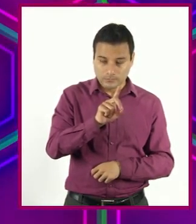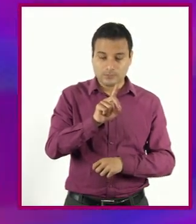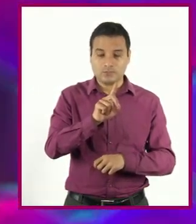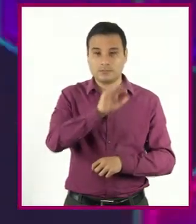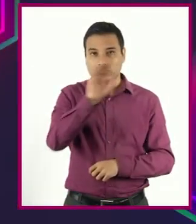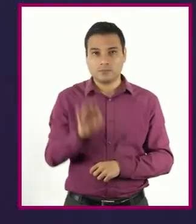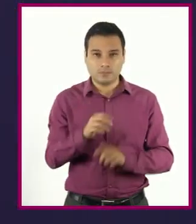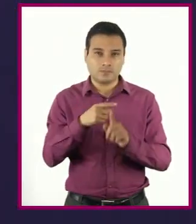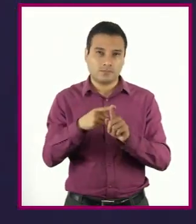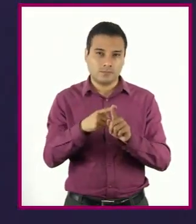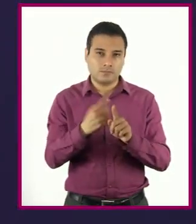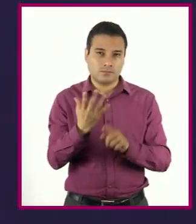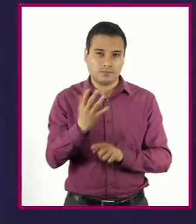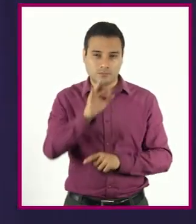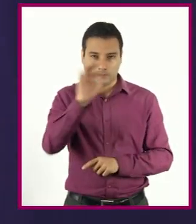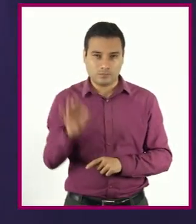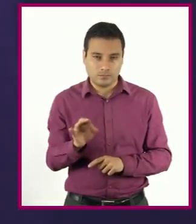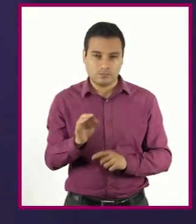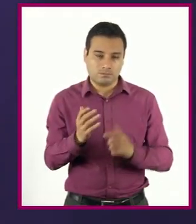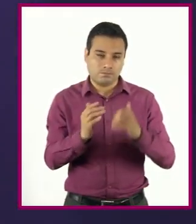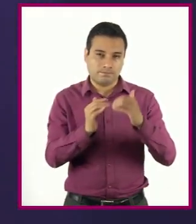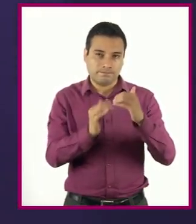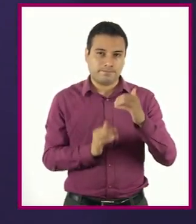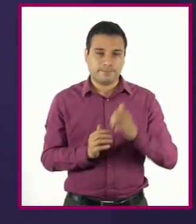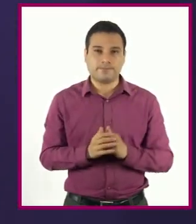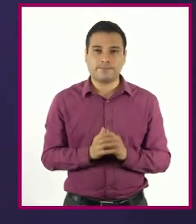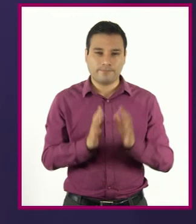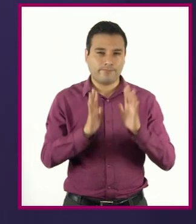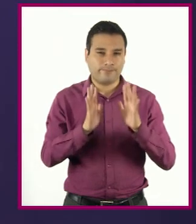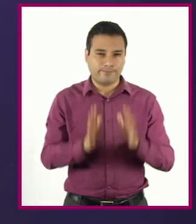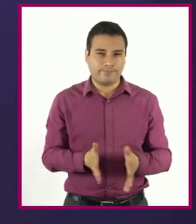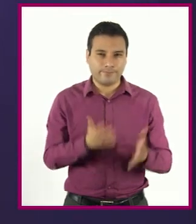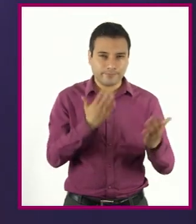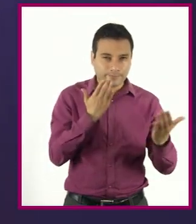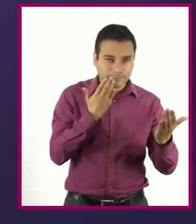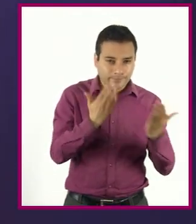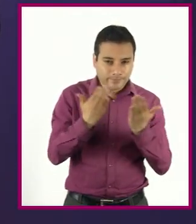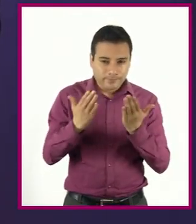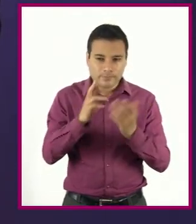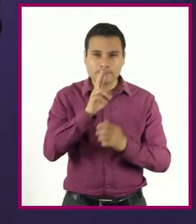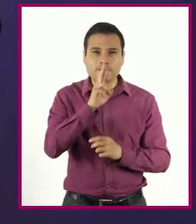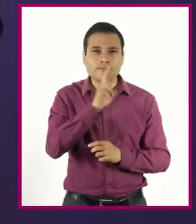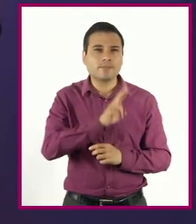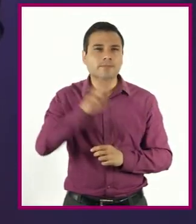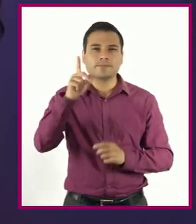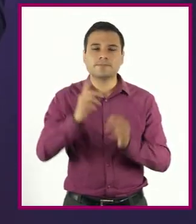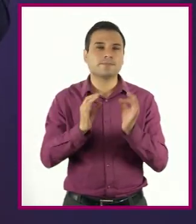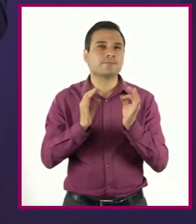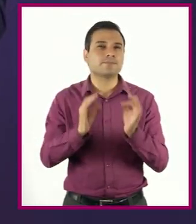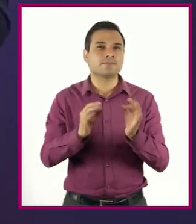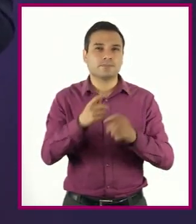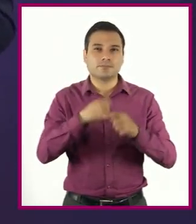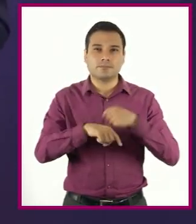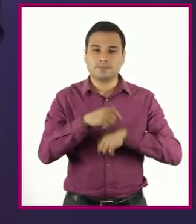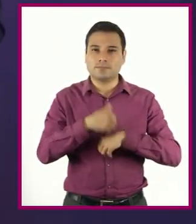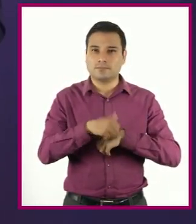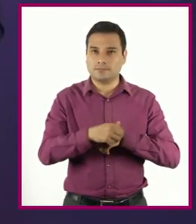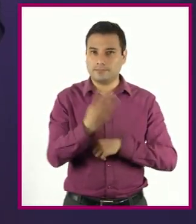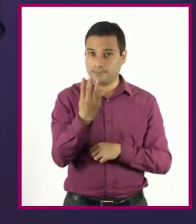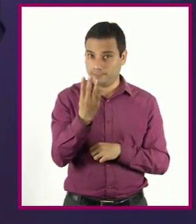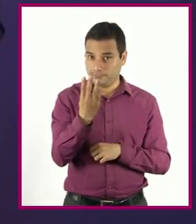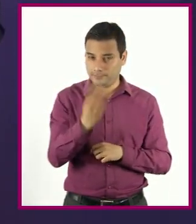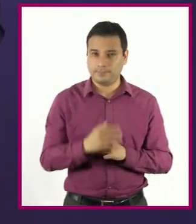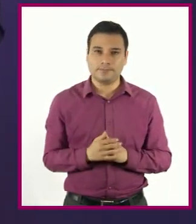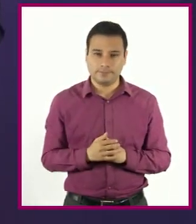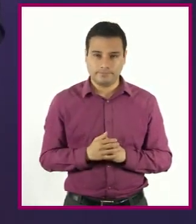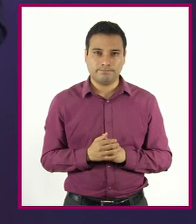adicional. Al final de las comparaciones, la oferta con mayor ahorro está en la tienda número 3, que